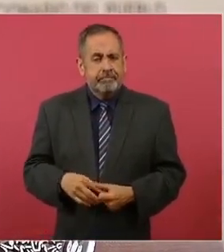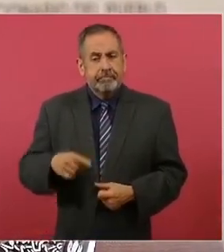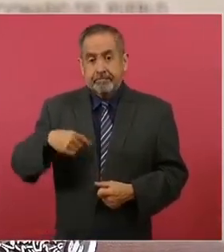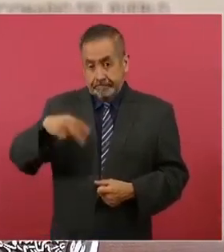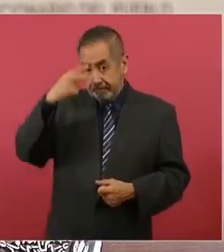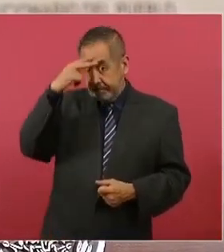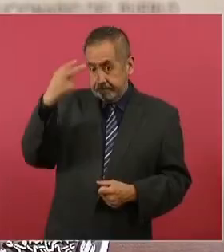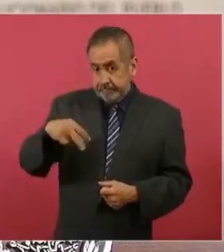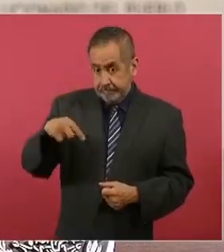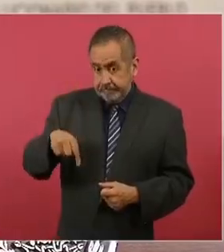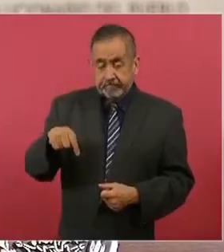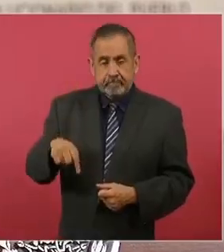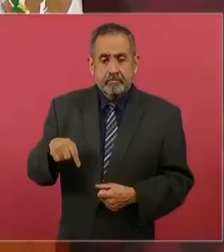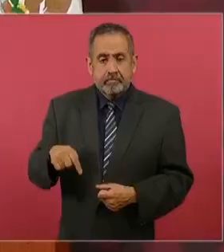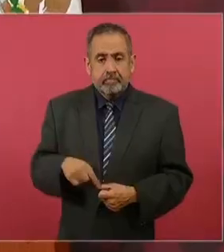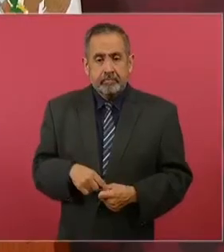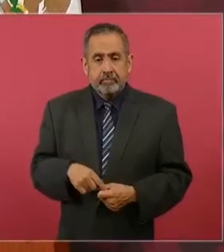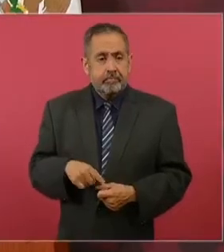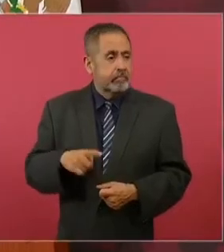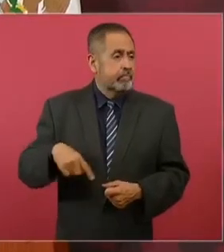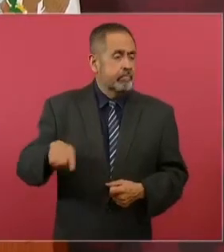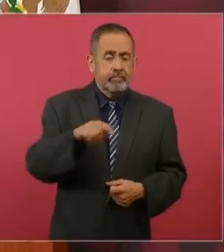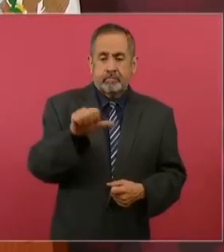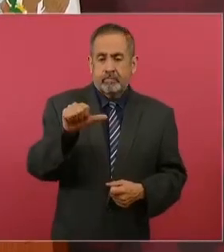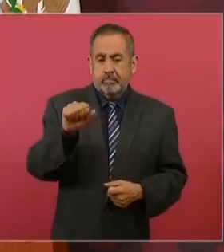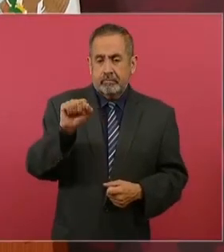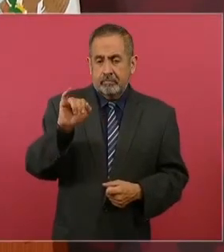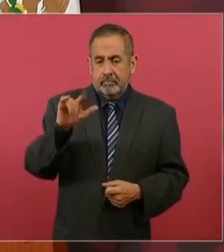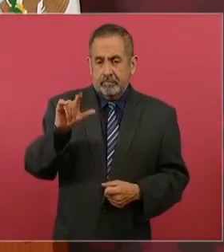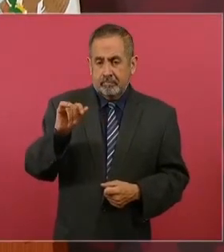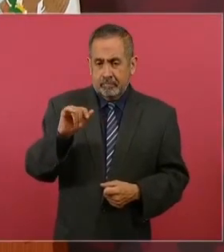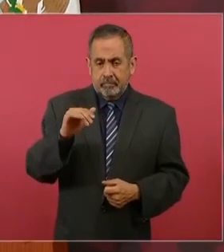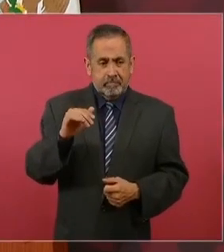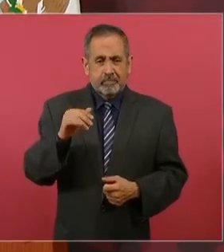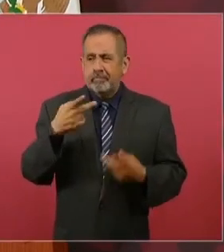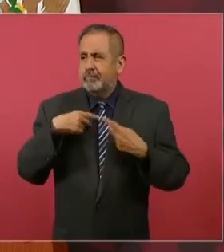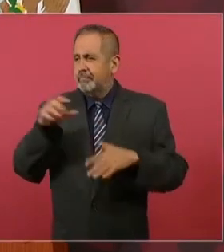con menos asilos de ancianos,